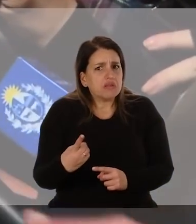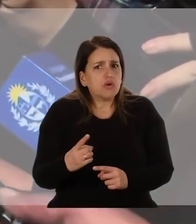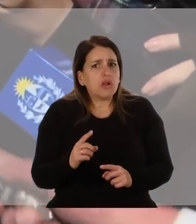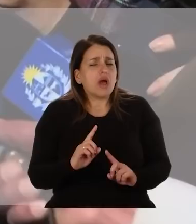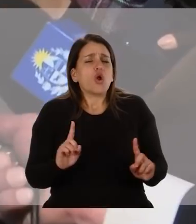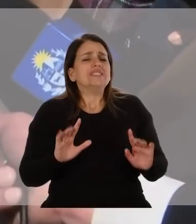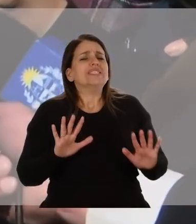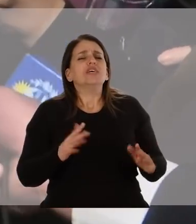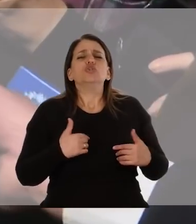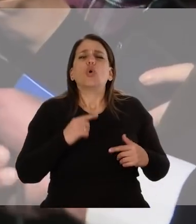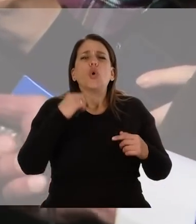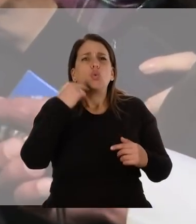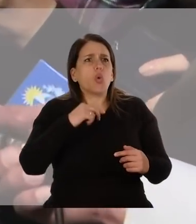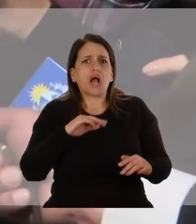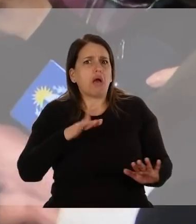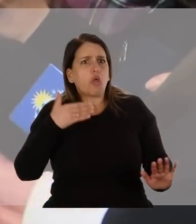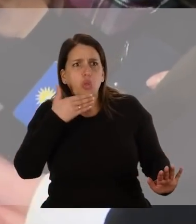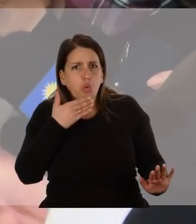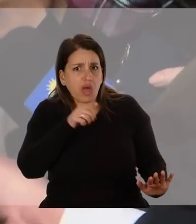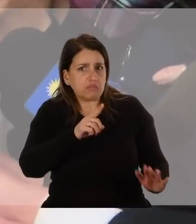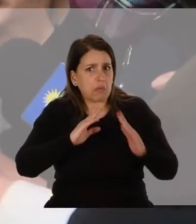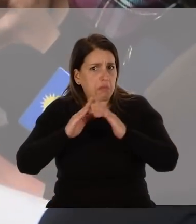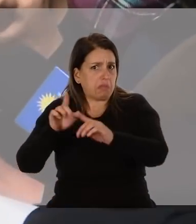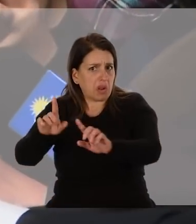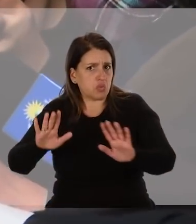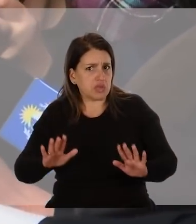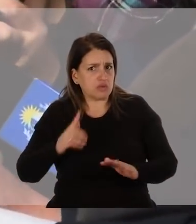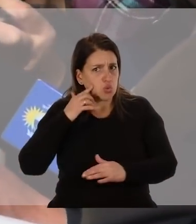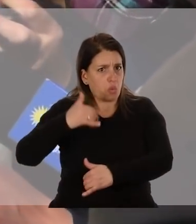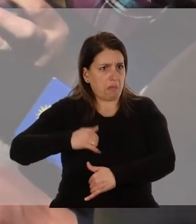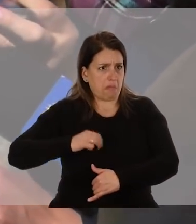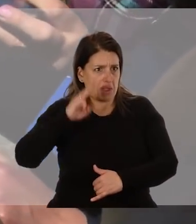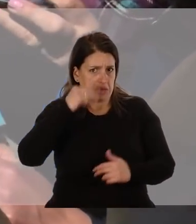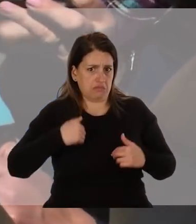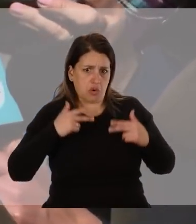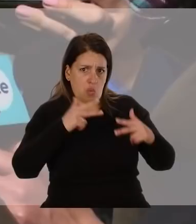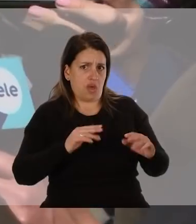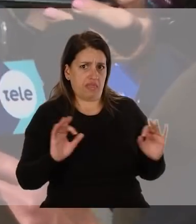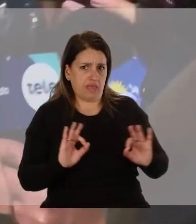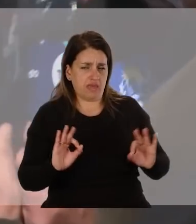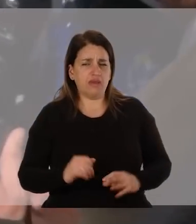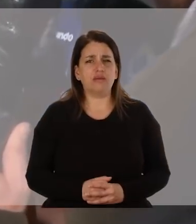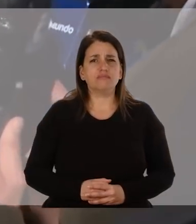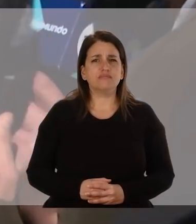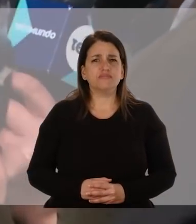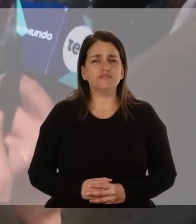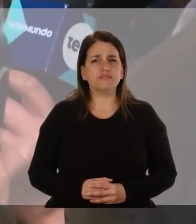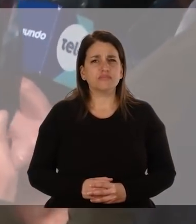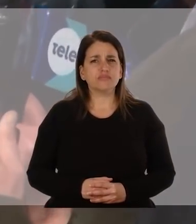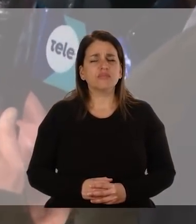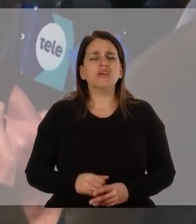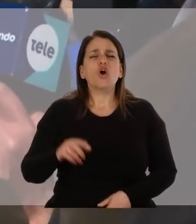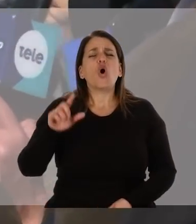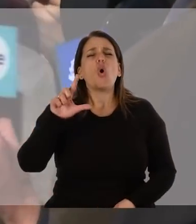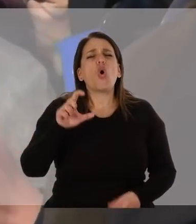Ni reafirmado ni lo deja de estar. Yo no lo puse nunca en duda. Eso se lo tendrían que preguntar al general Manini, que fue el que lo puso en duda. ¿Y usted cómo valora el